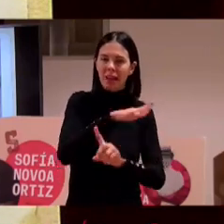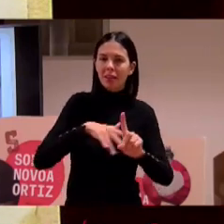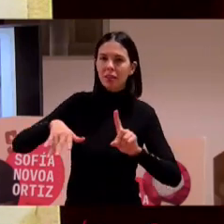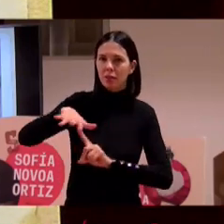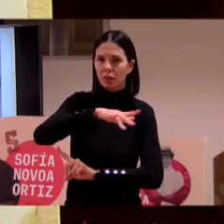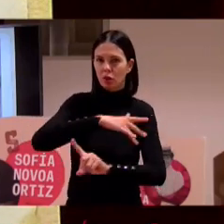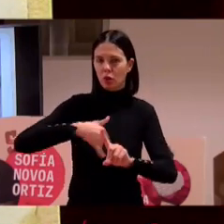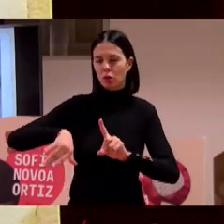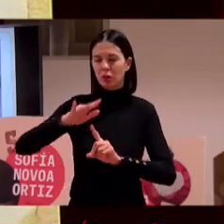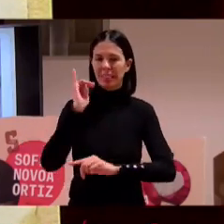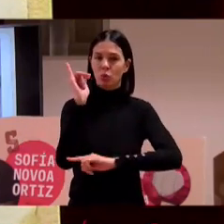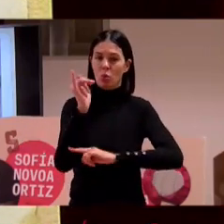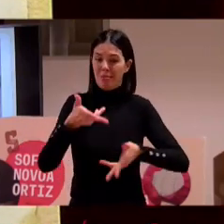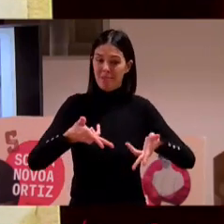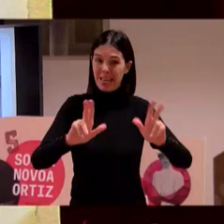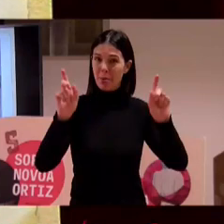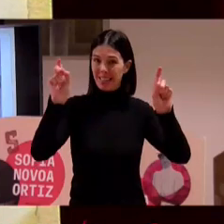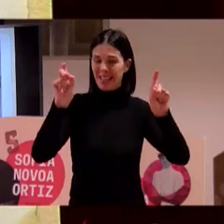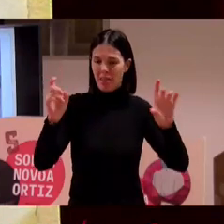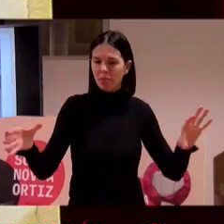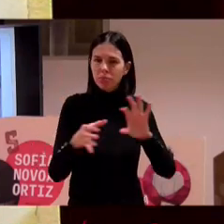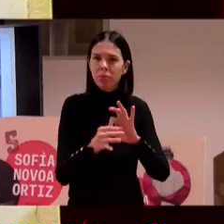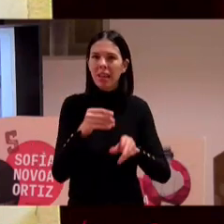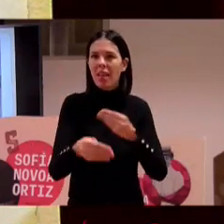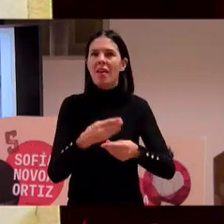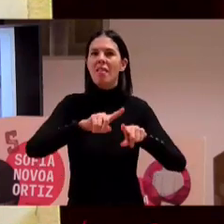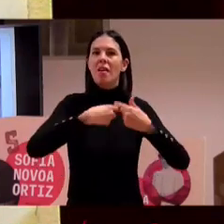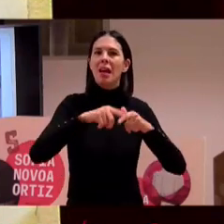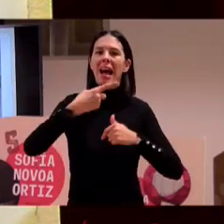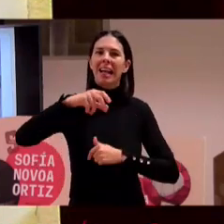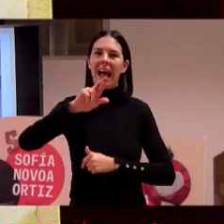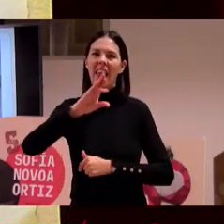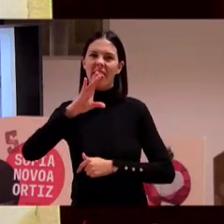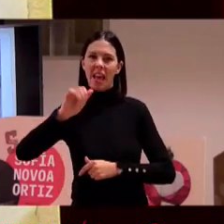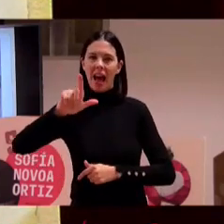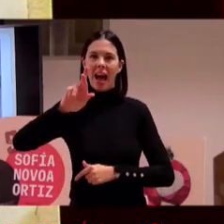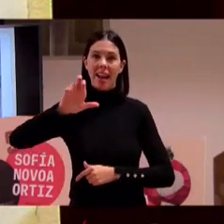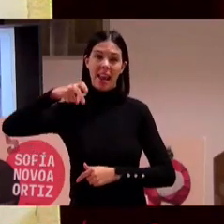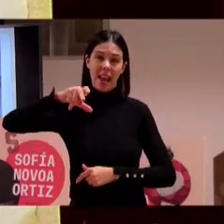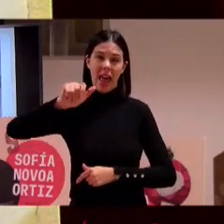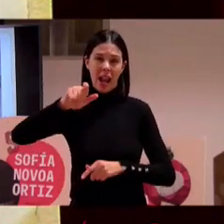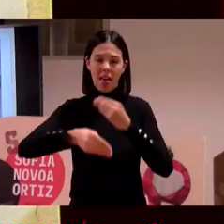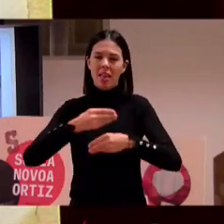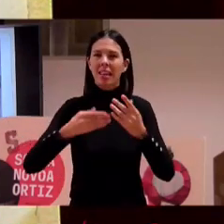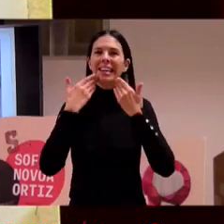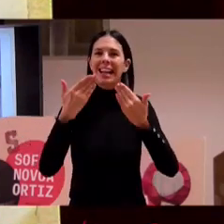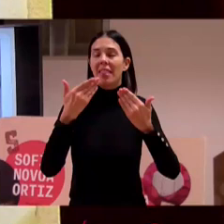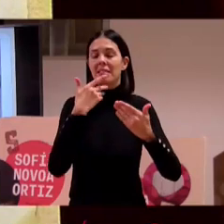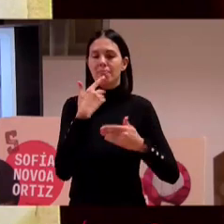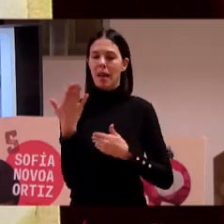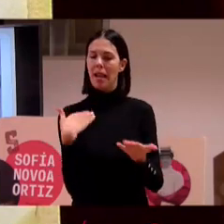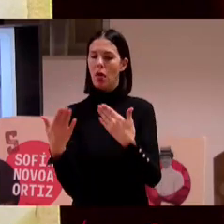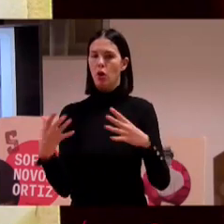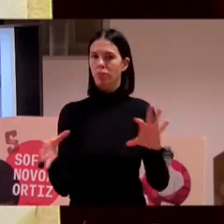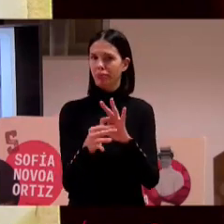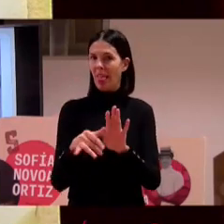libre de enseñanza, que se dan fundamentalmente a través da familia García Arenal e que son posibles grazas á estreita relación que a cidade